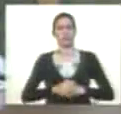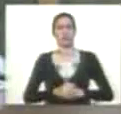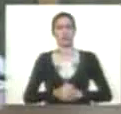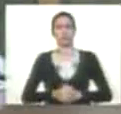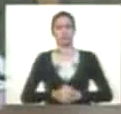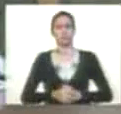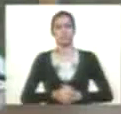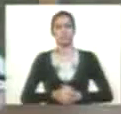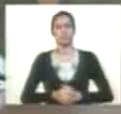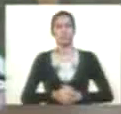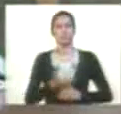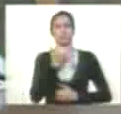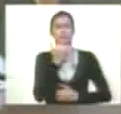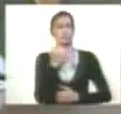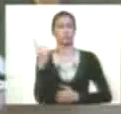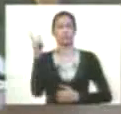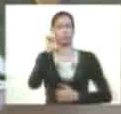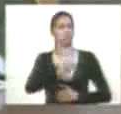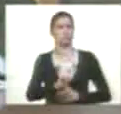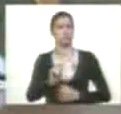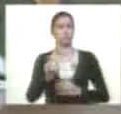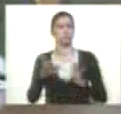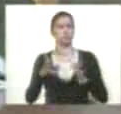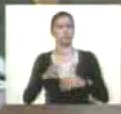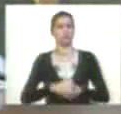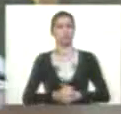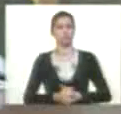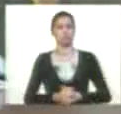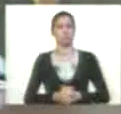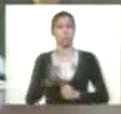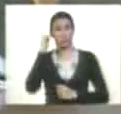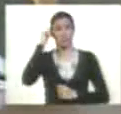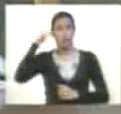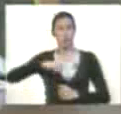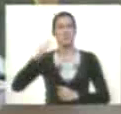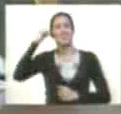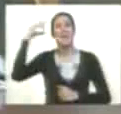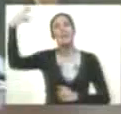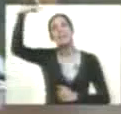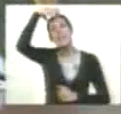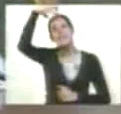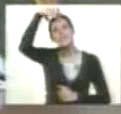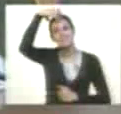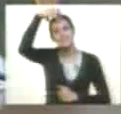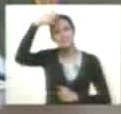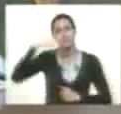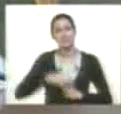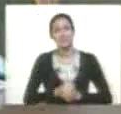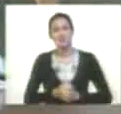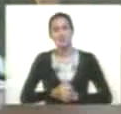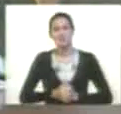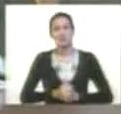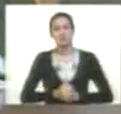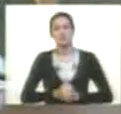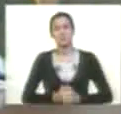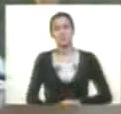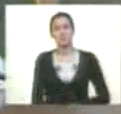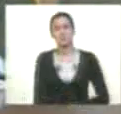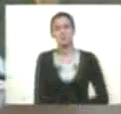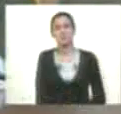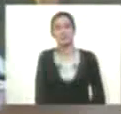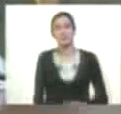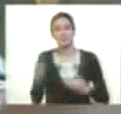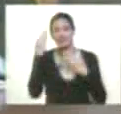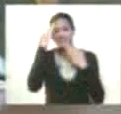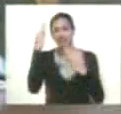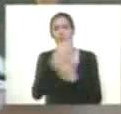Durante prácticamente un mes, hoy es Día de Reyes, desde aquí le envío mi saludo